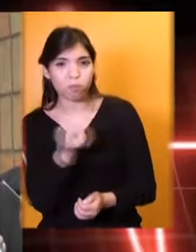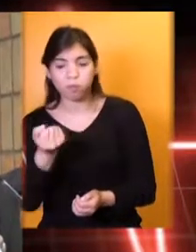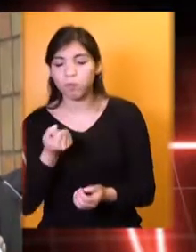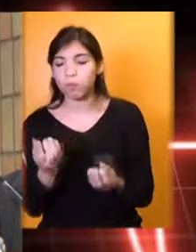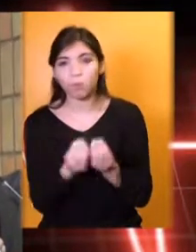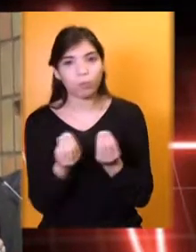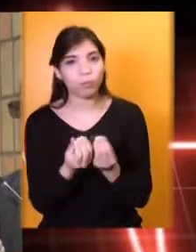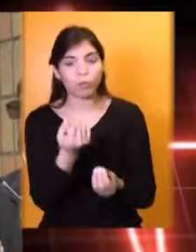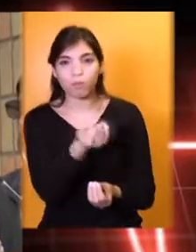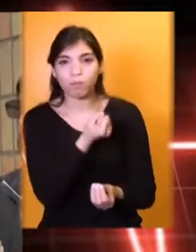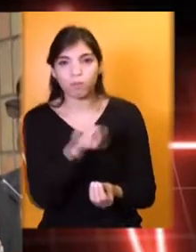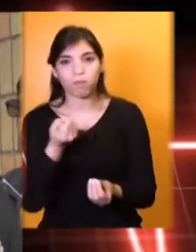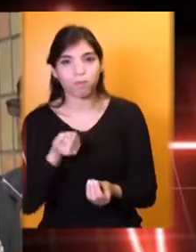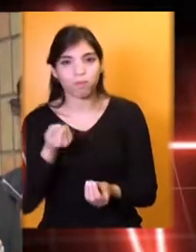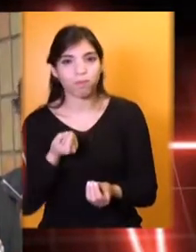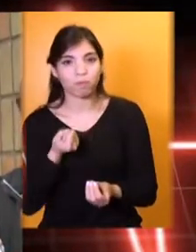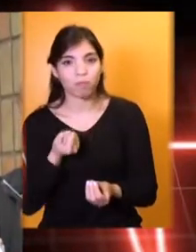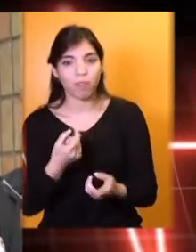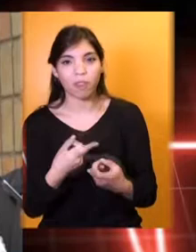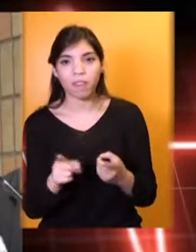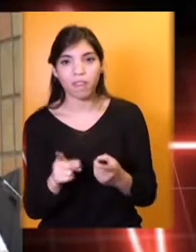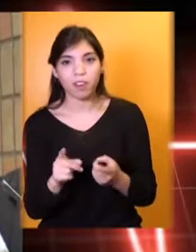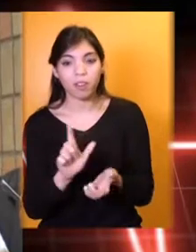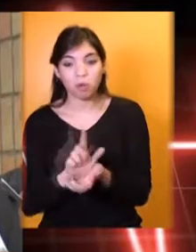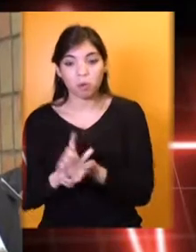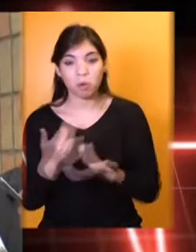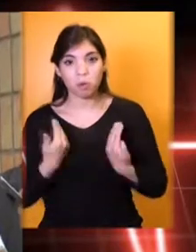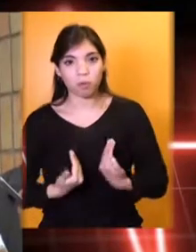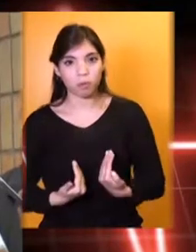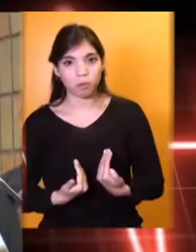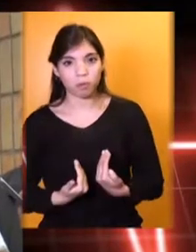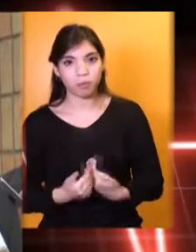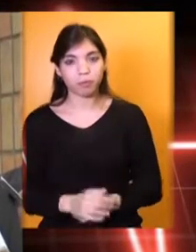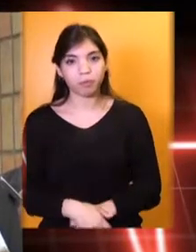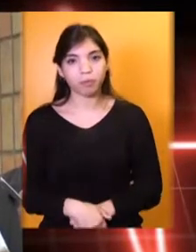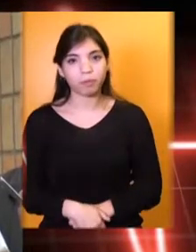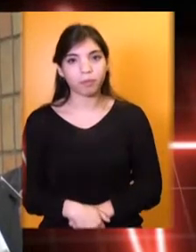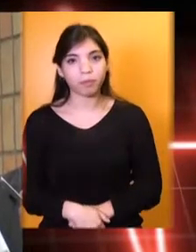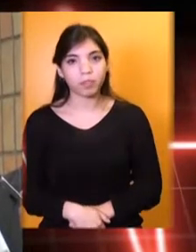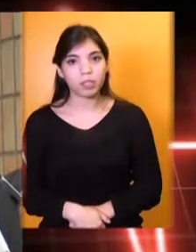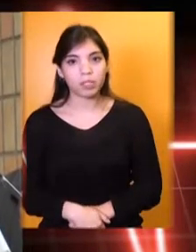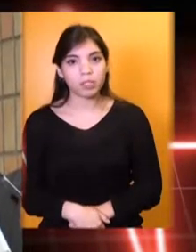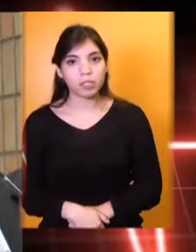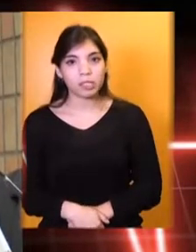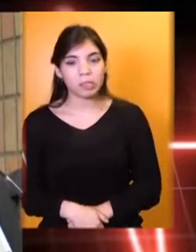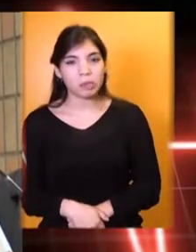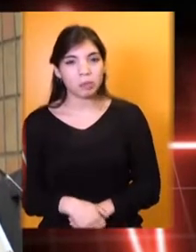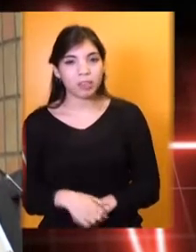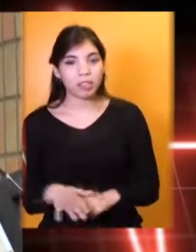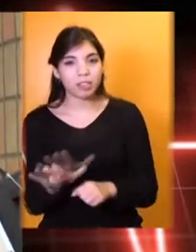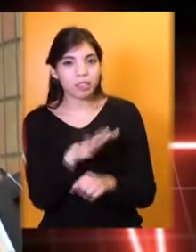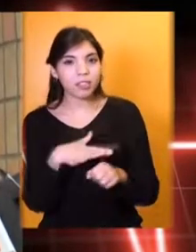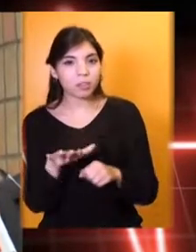y punzantes, múltiples, en diversas partes del cuerpo. Su condición en